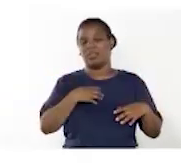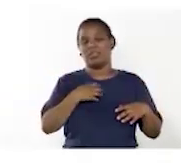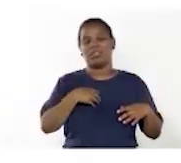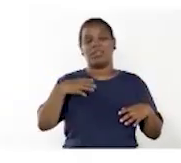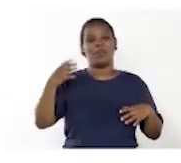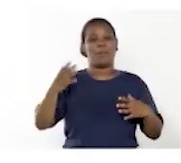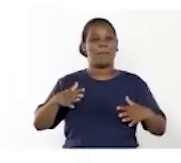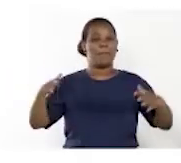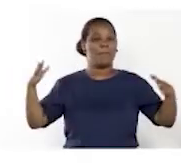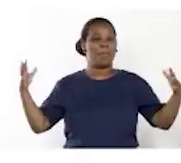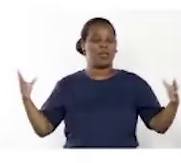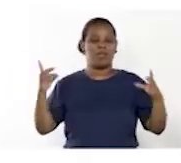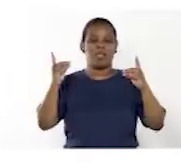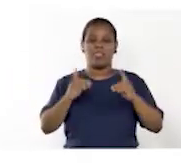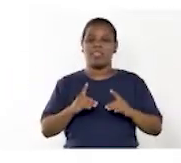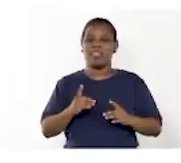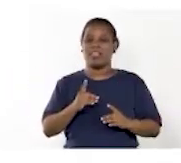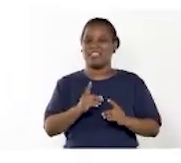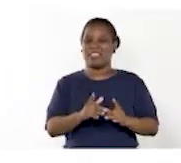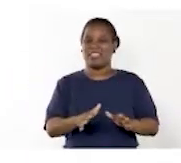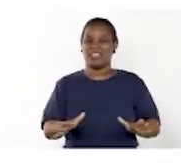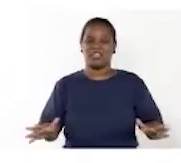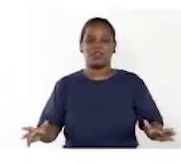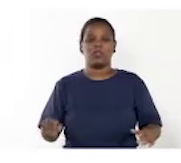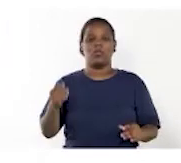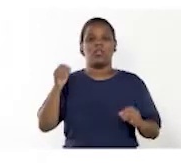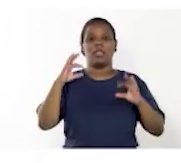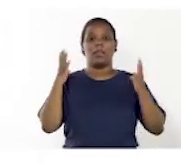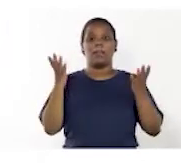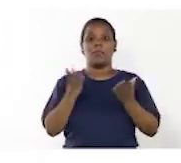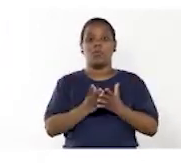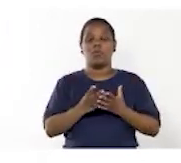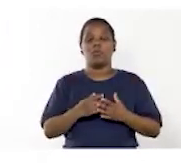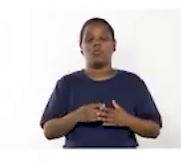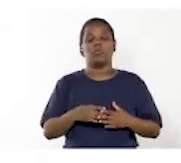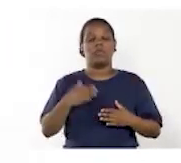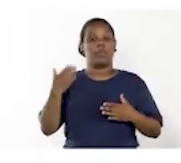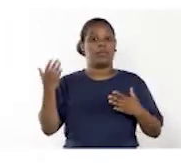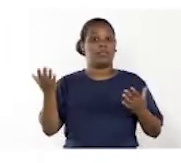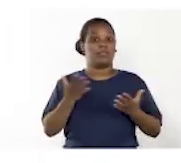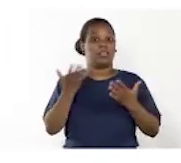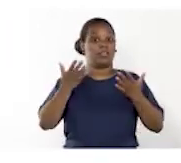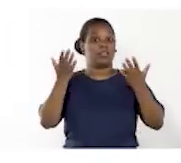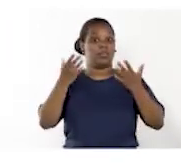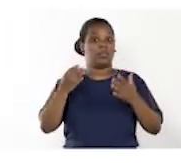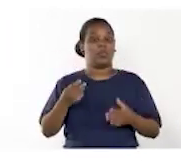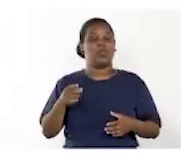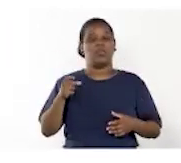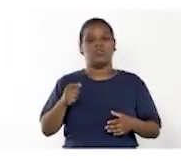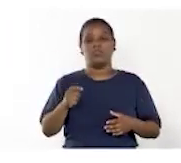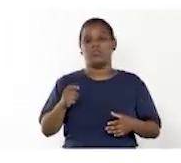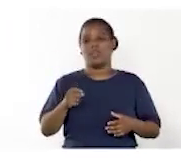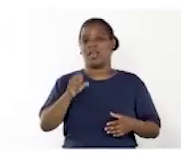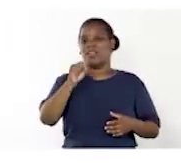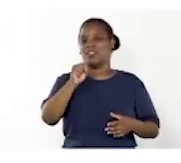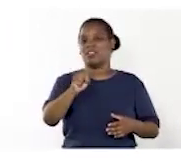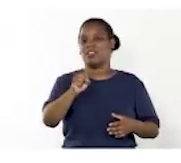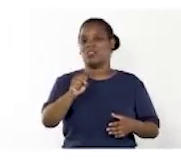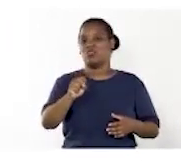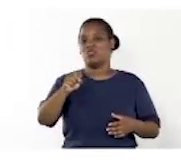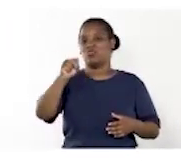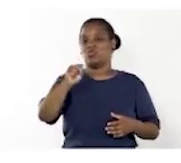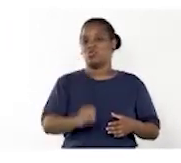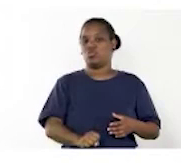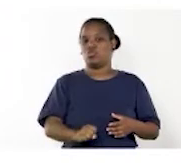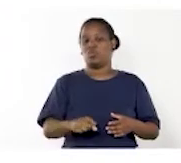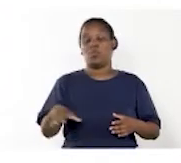desierto del mundo por todas esas causas, que además crece hacia el sur por todo el subdesarrollo, por toda la tala de